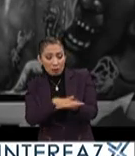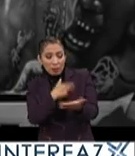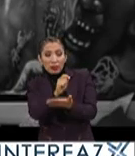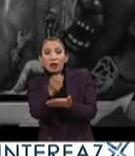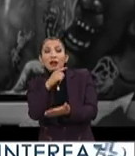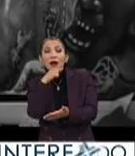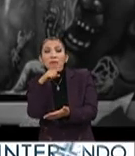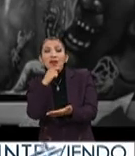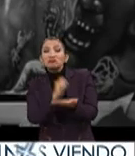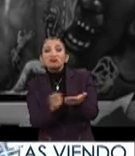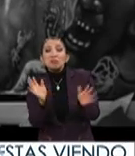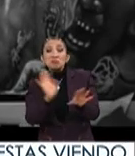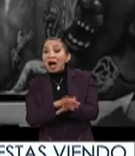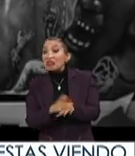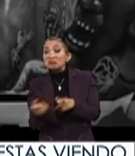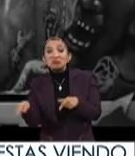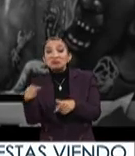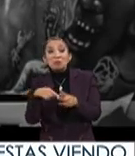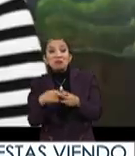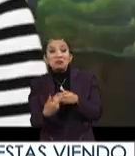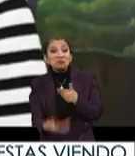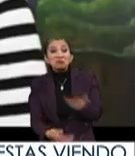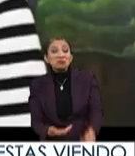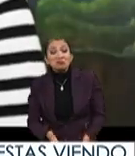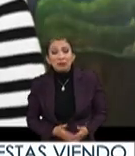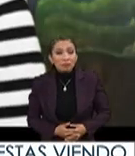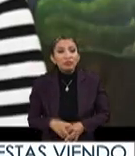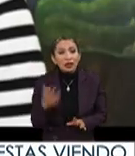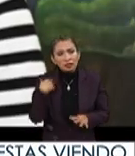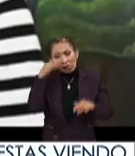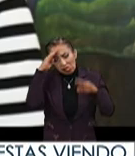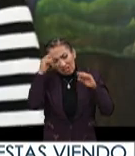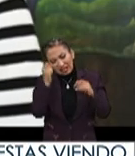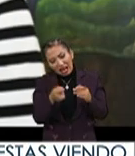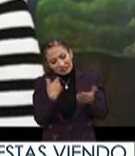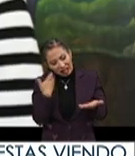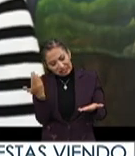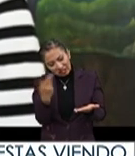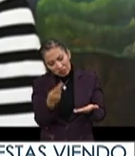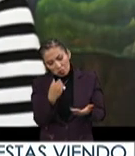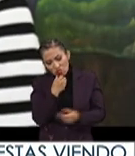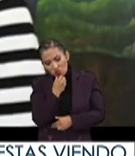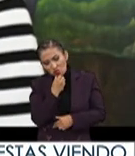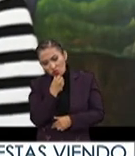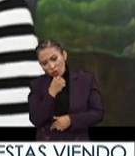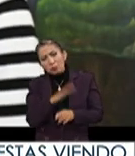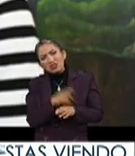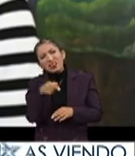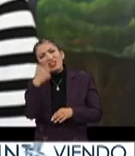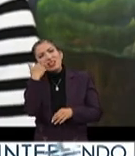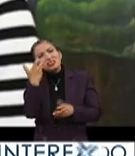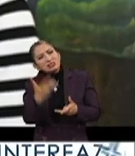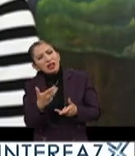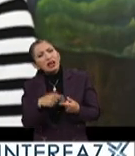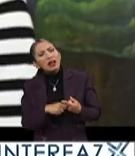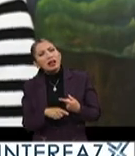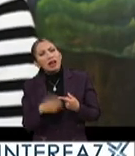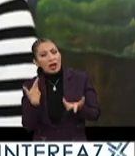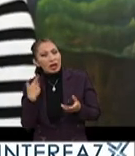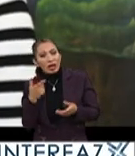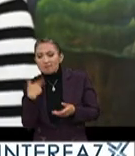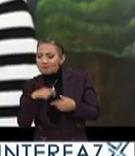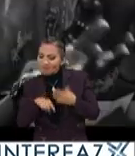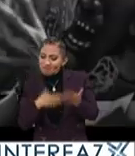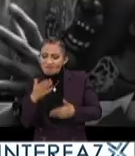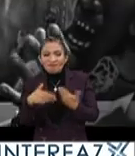un lápiz, no necesitas más en un inicio, ¿no? Ponerte a pensar qué quieres hacer, por qué lo quieres hacer y darle